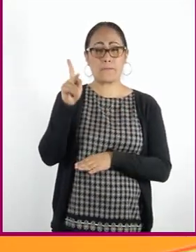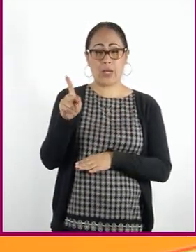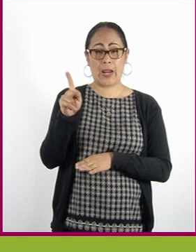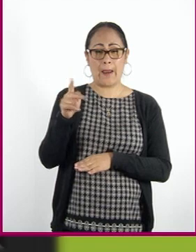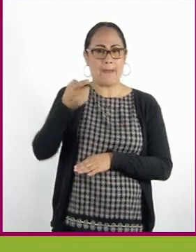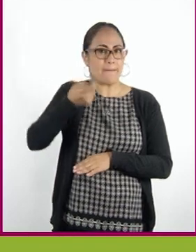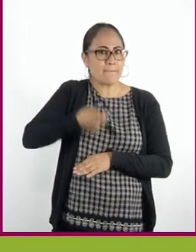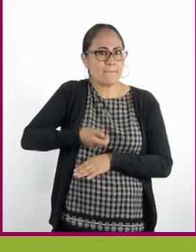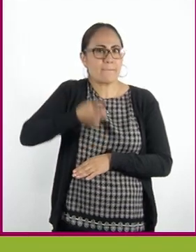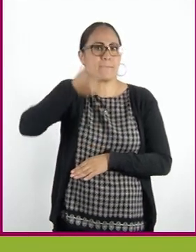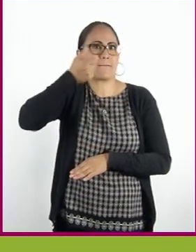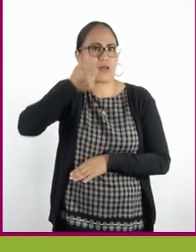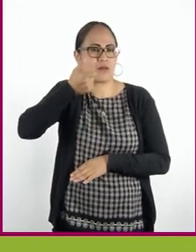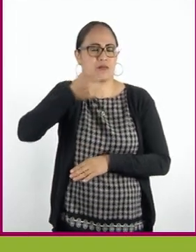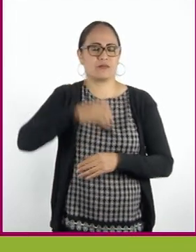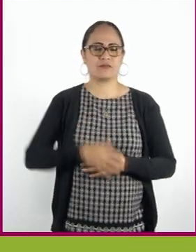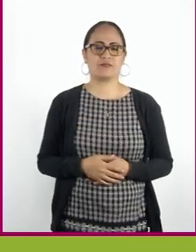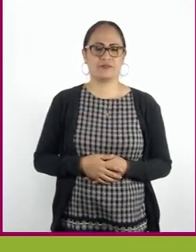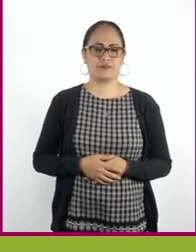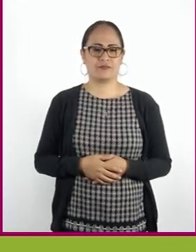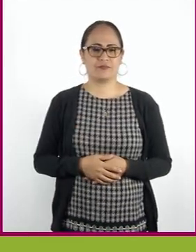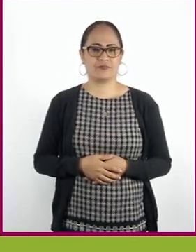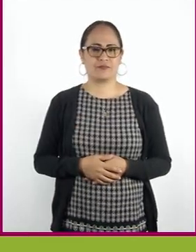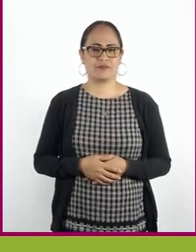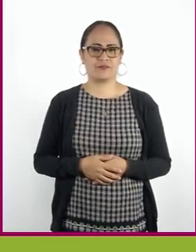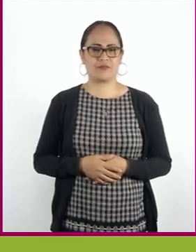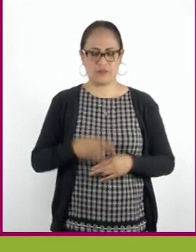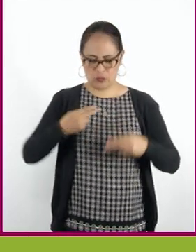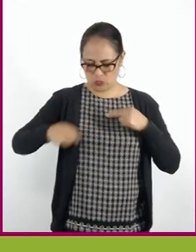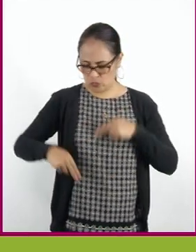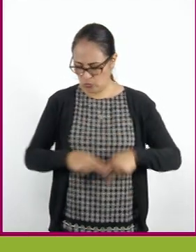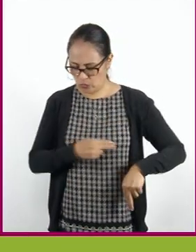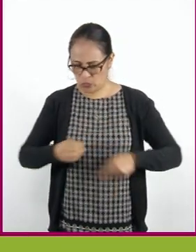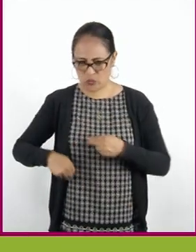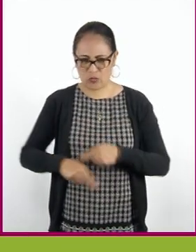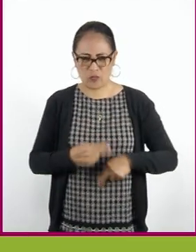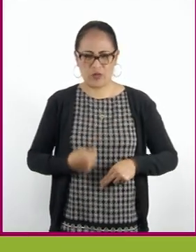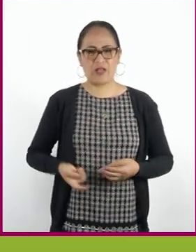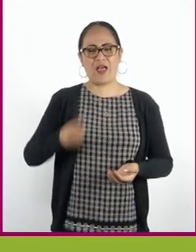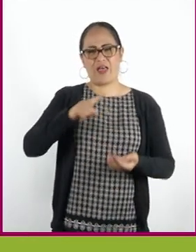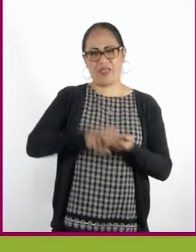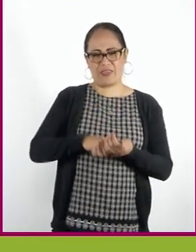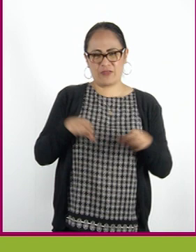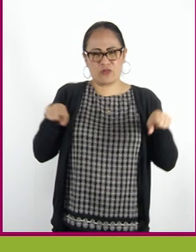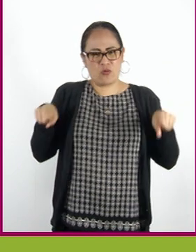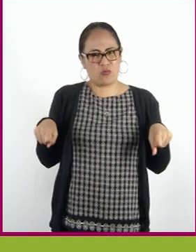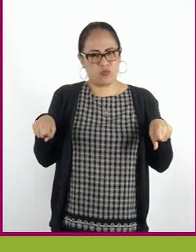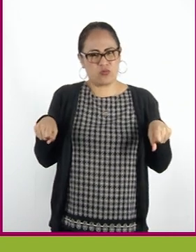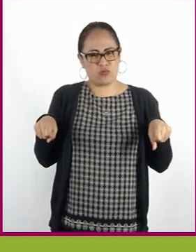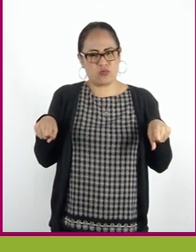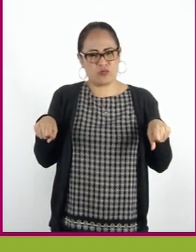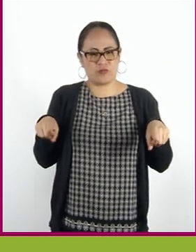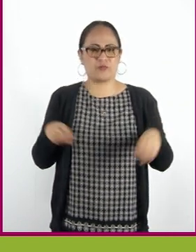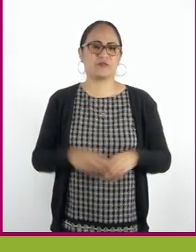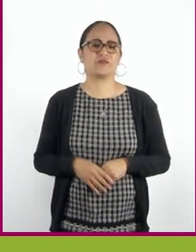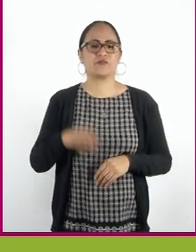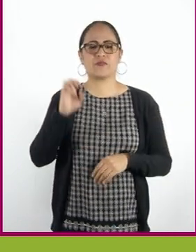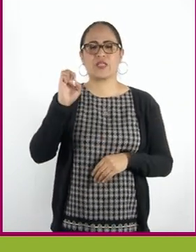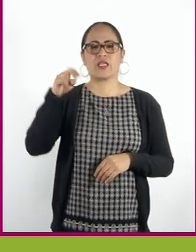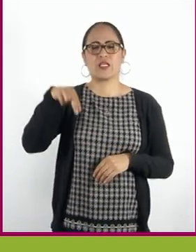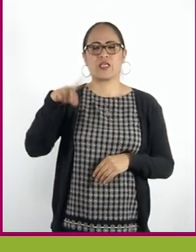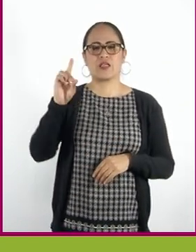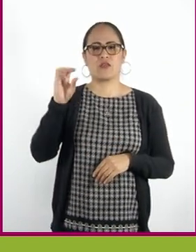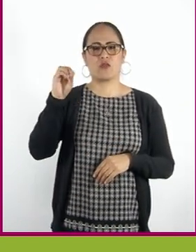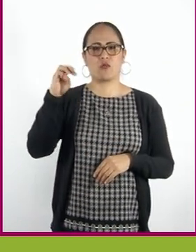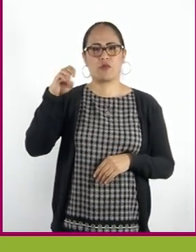primera menstruación. Por efectos hormonales, el revestimiento del útero o matriz, conocido como endometrio,